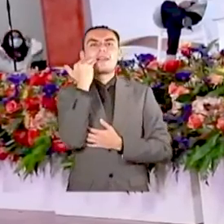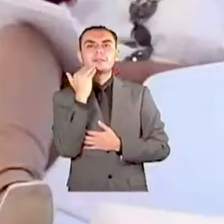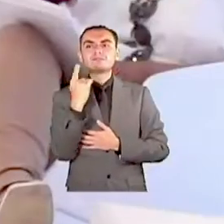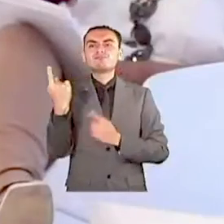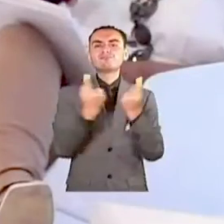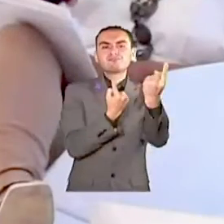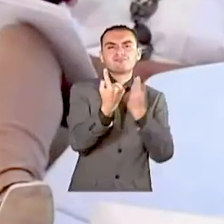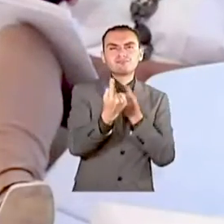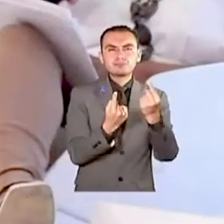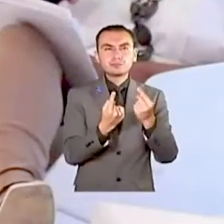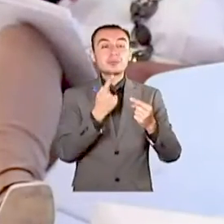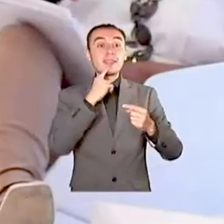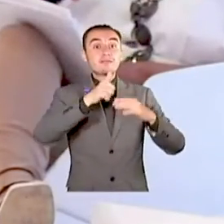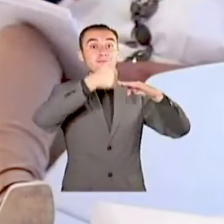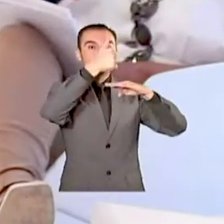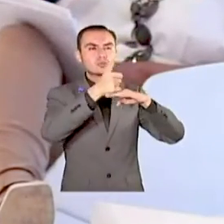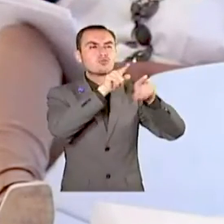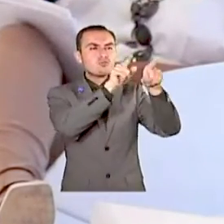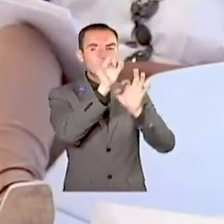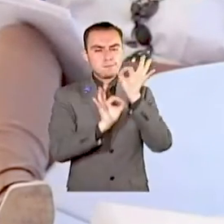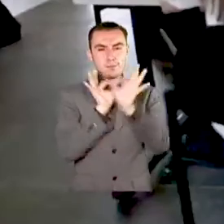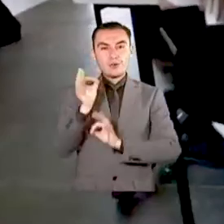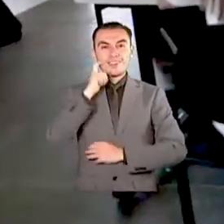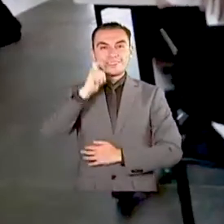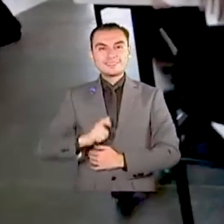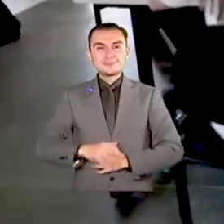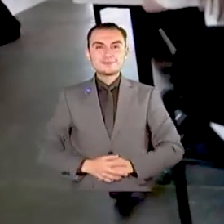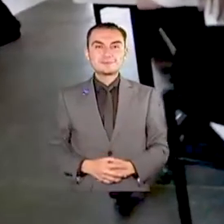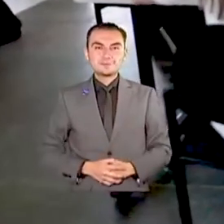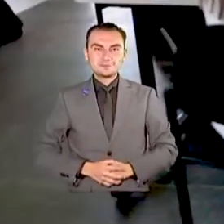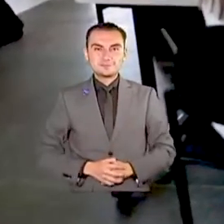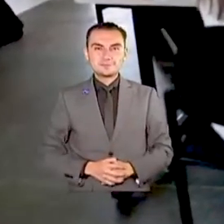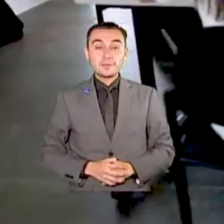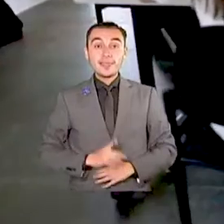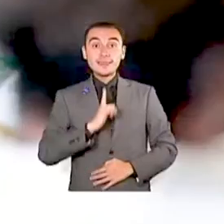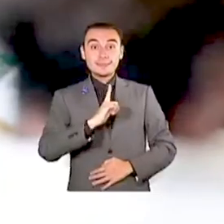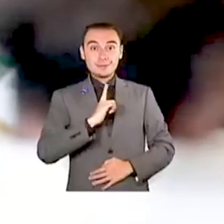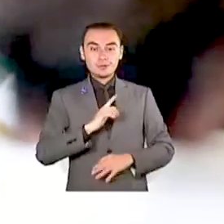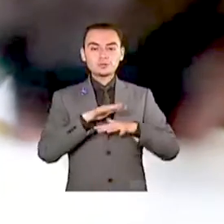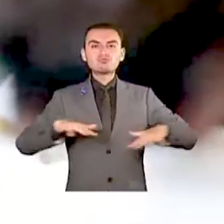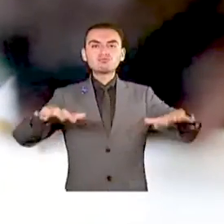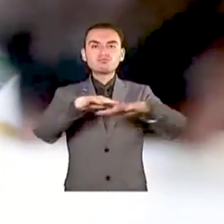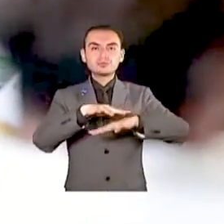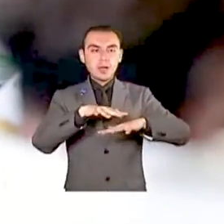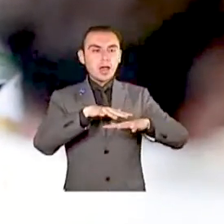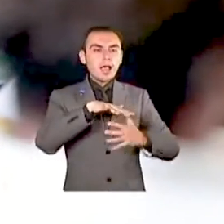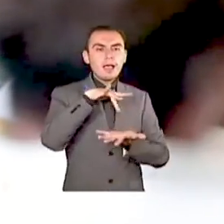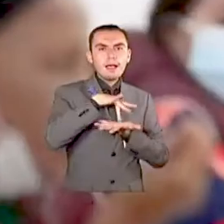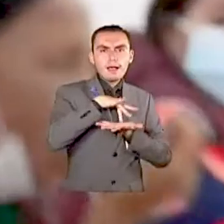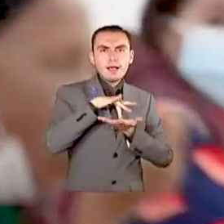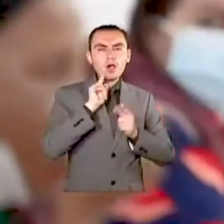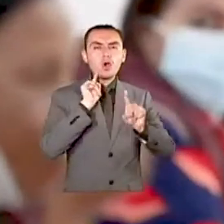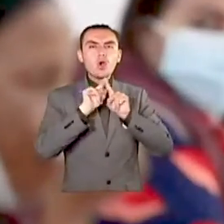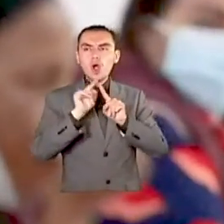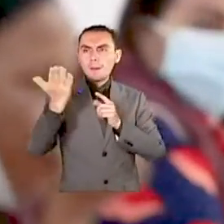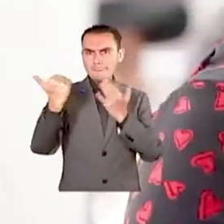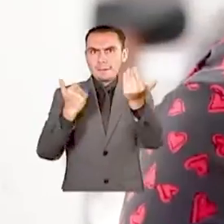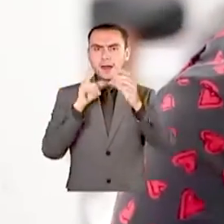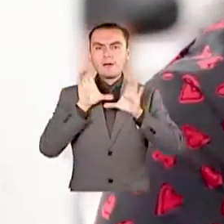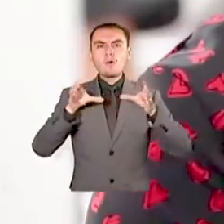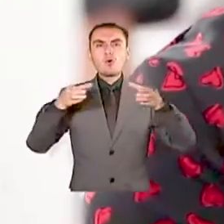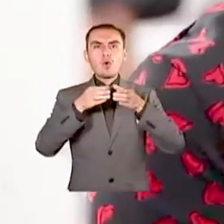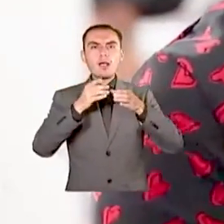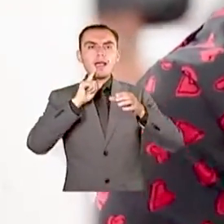autoridades encargadas de promover y proteger sus derechos. Lideró escenarios de participación ciudadana que buscaron contribuir